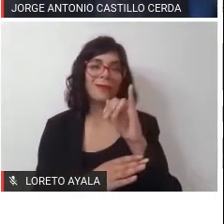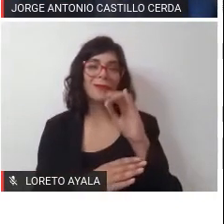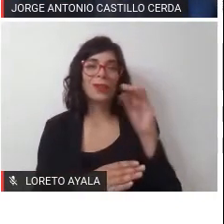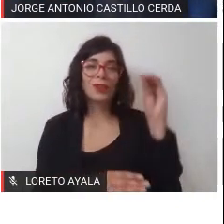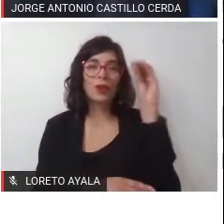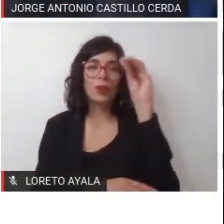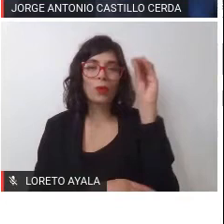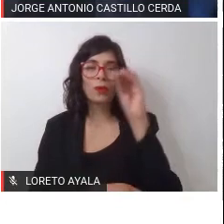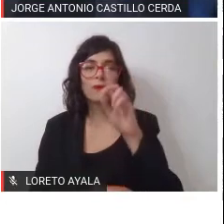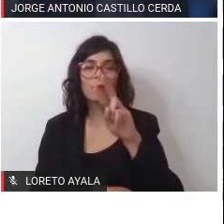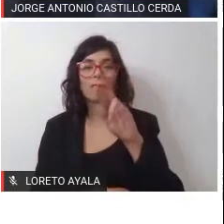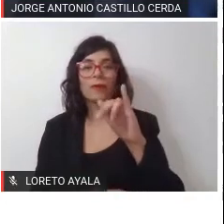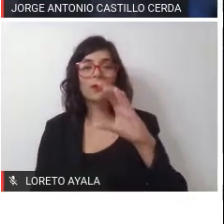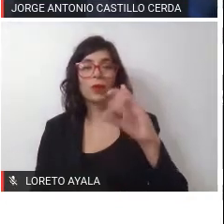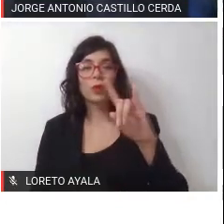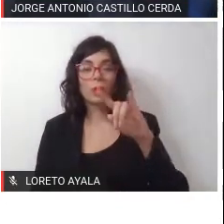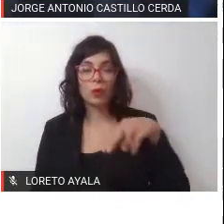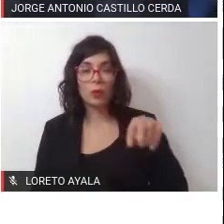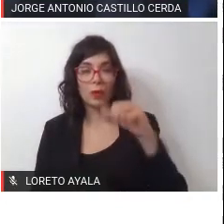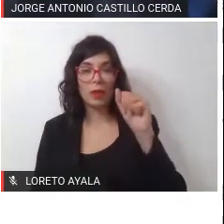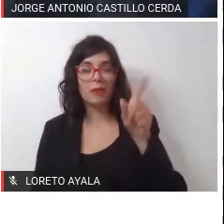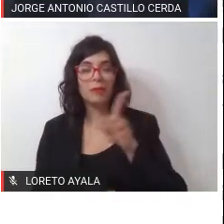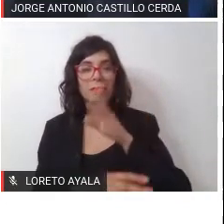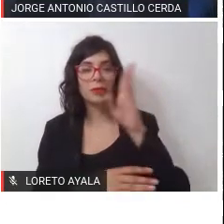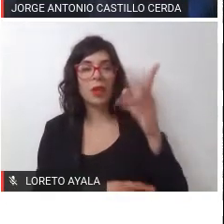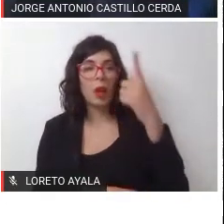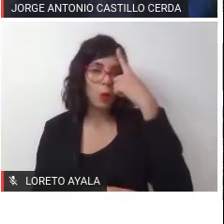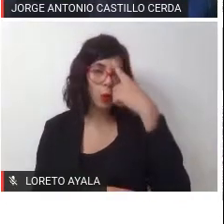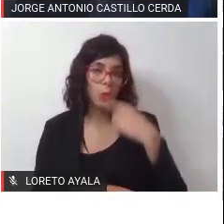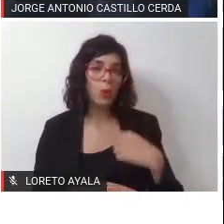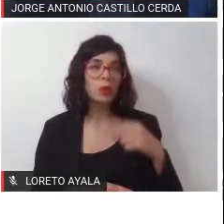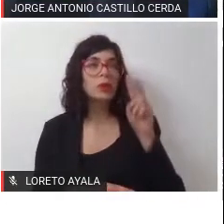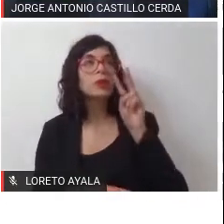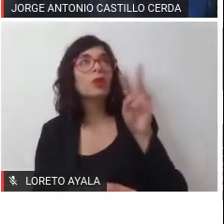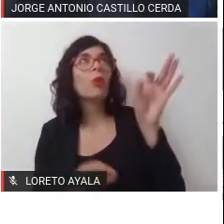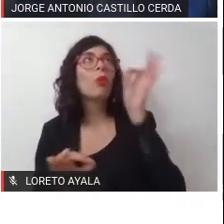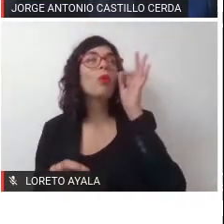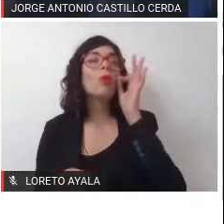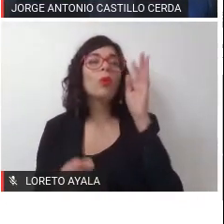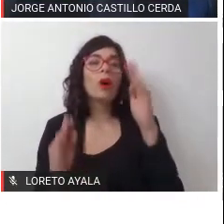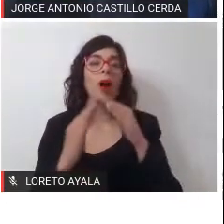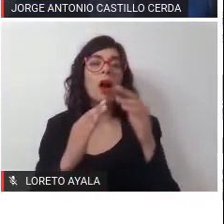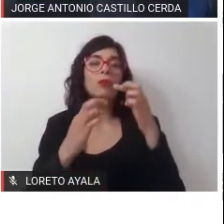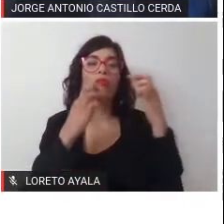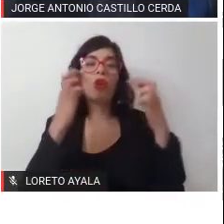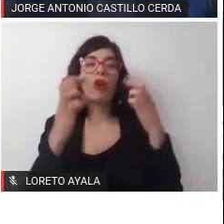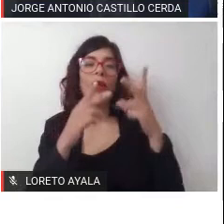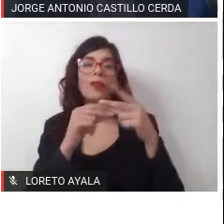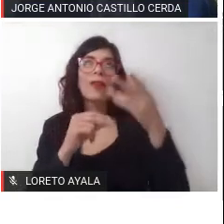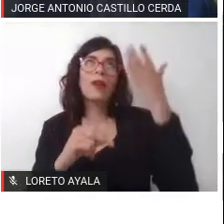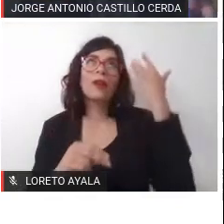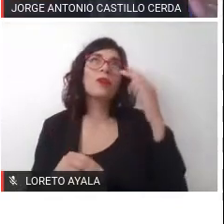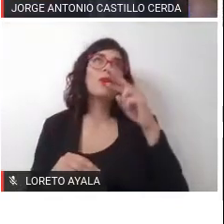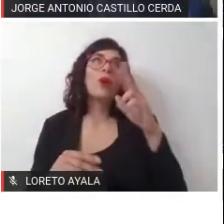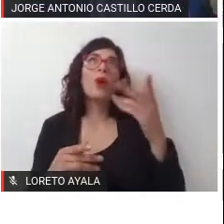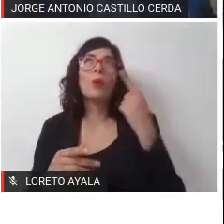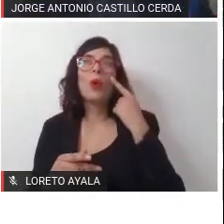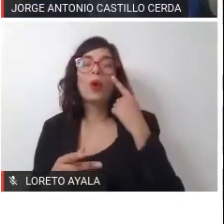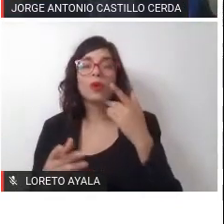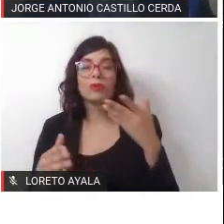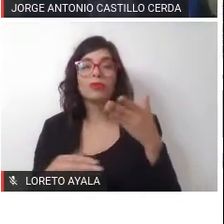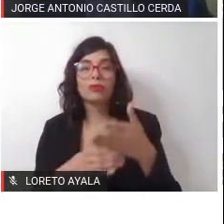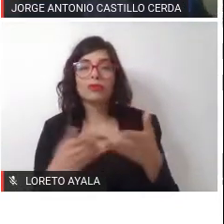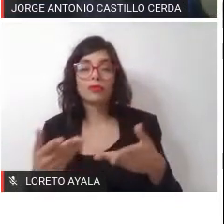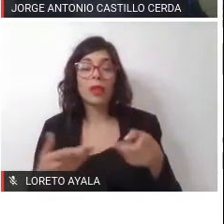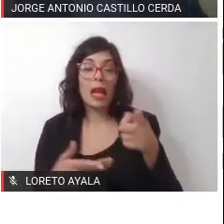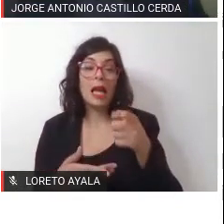pueden revisar el museo y la casa de Gabriela Mistral y conocerla un poco más. Así que aquí también está el